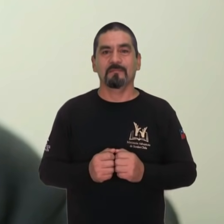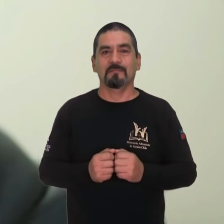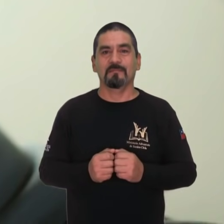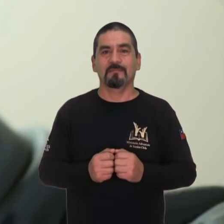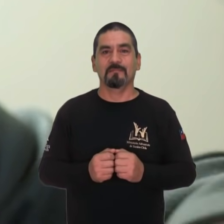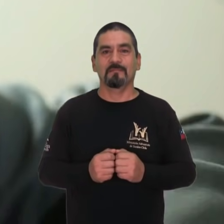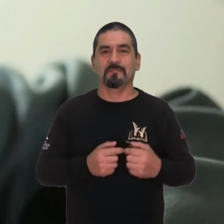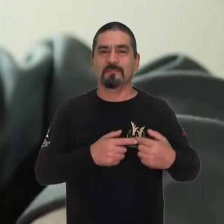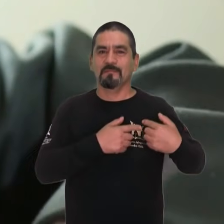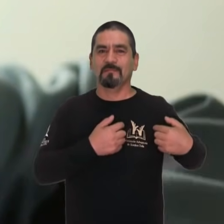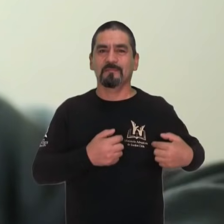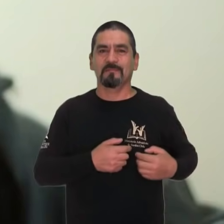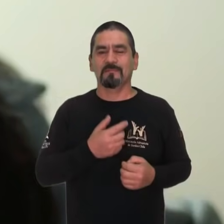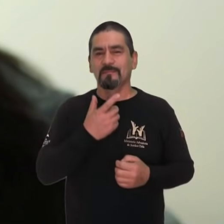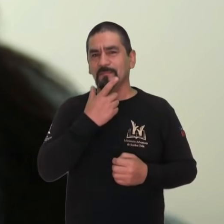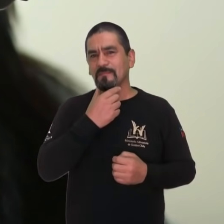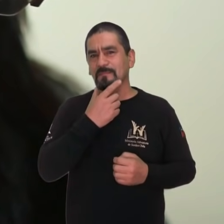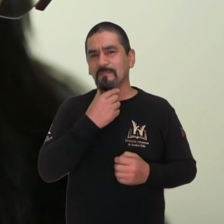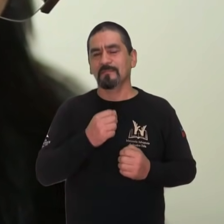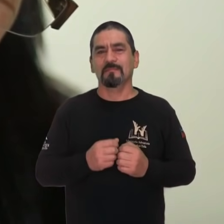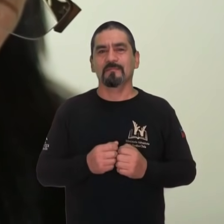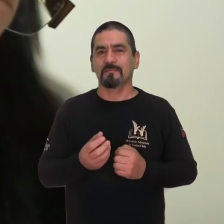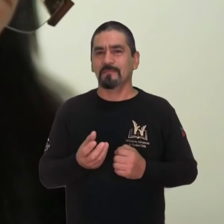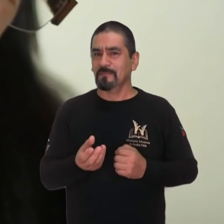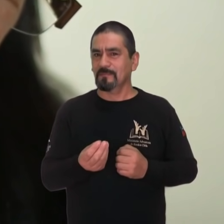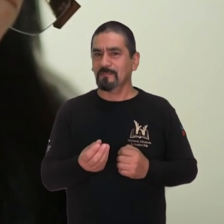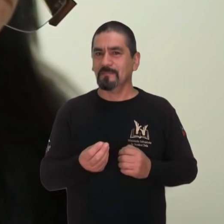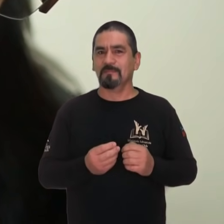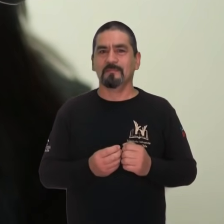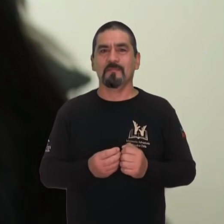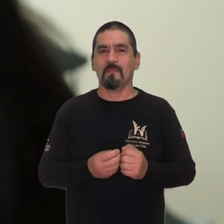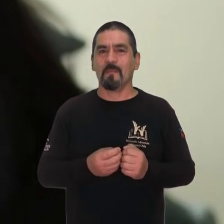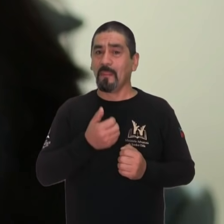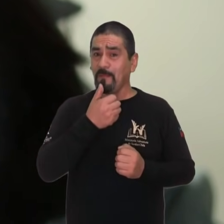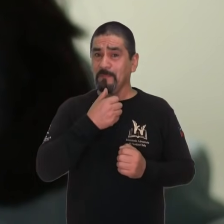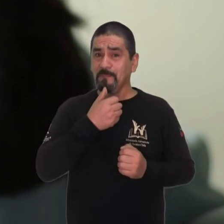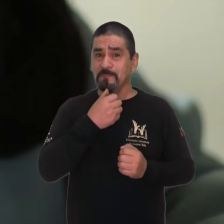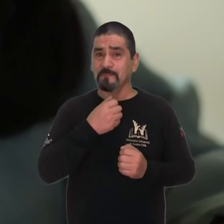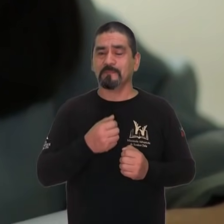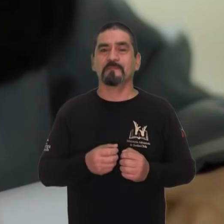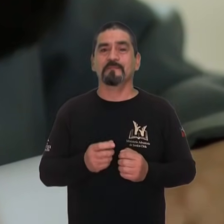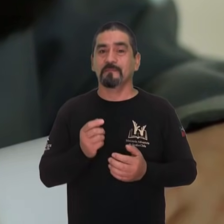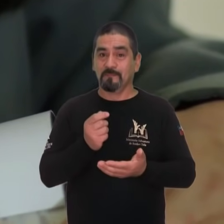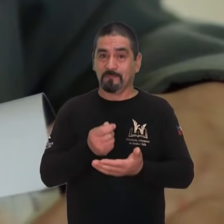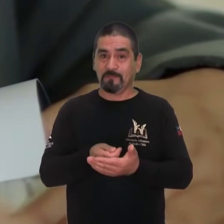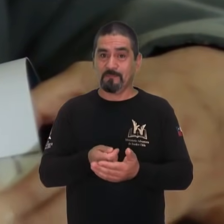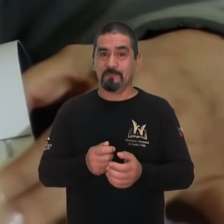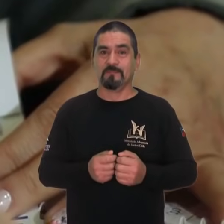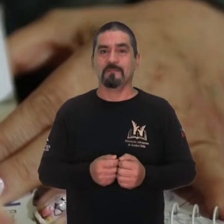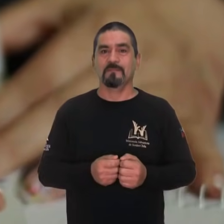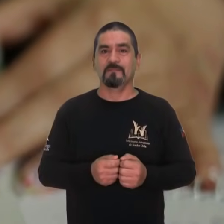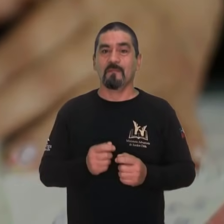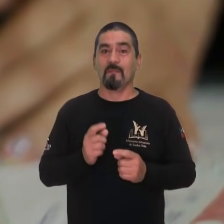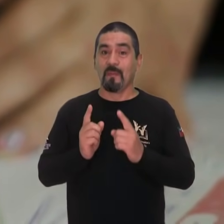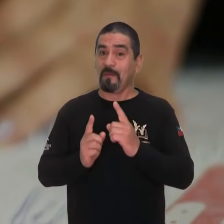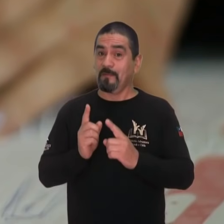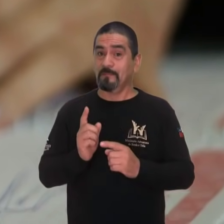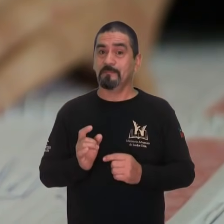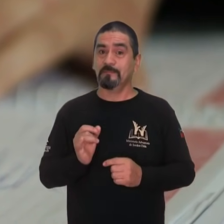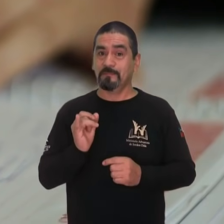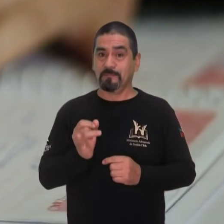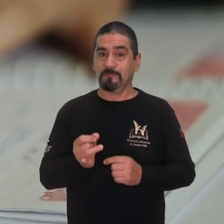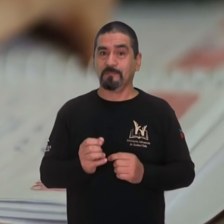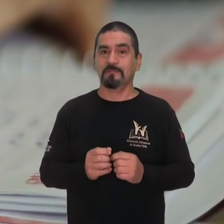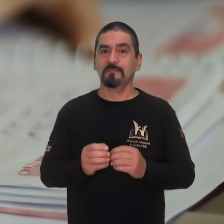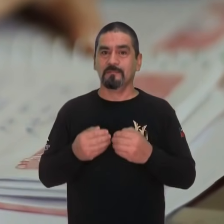Yo tenía muchas dudas en mi corazón. Tenía miedo de que podríamos necesitar de aquel dinero. Aún así, tomé la